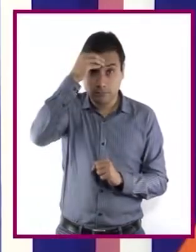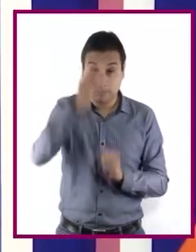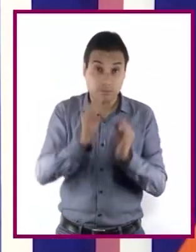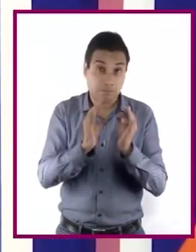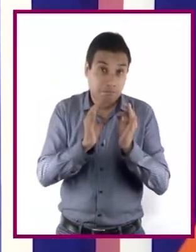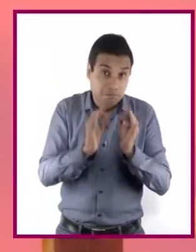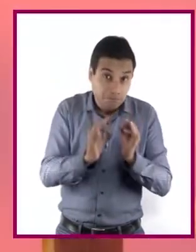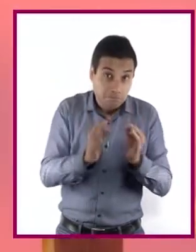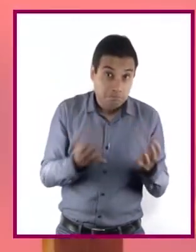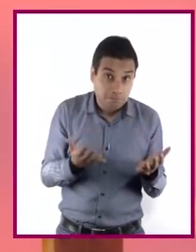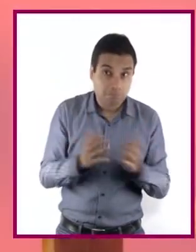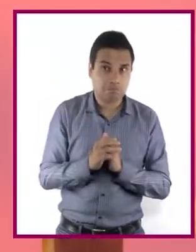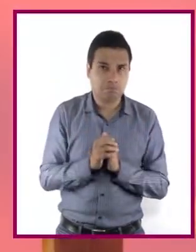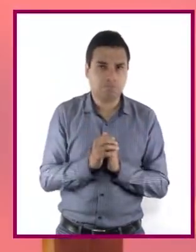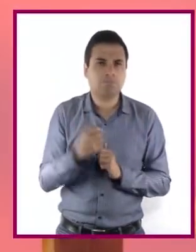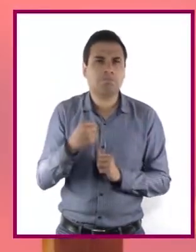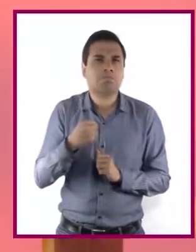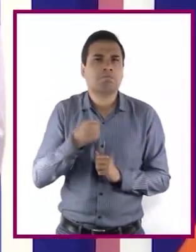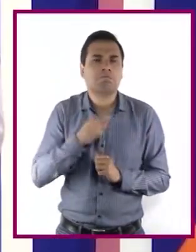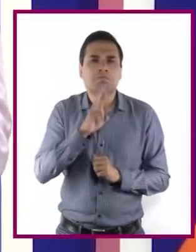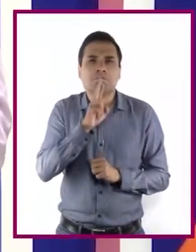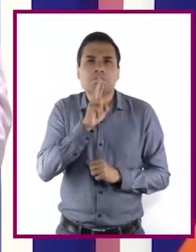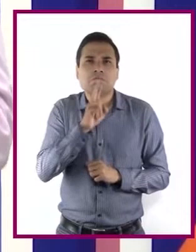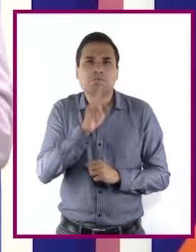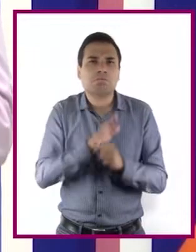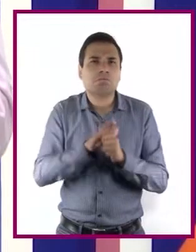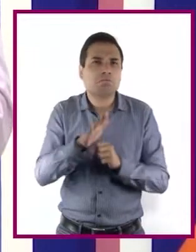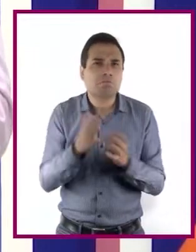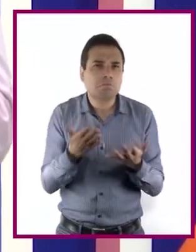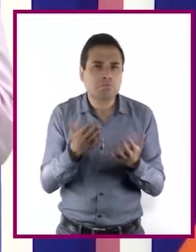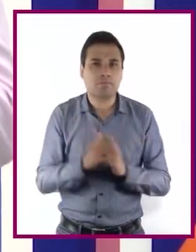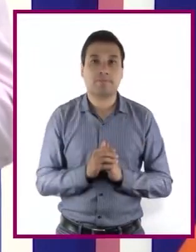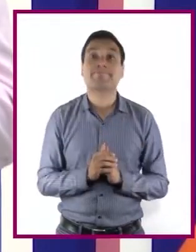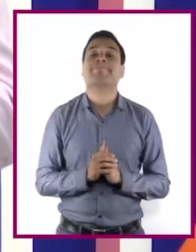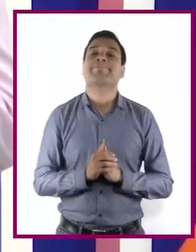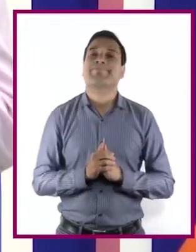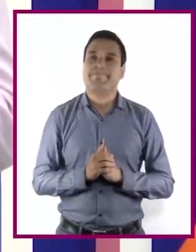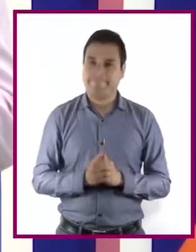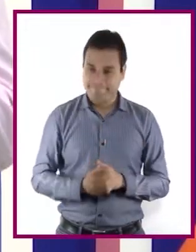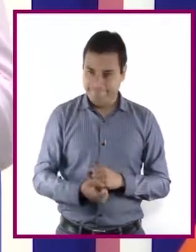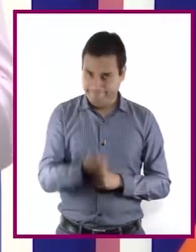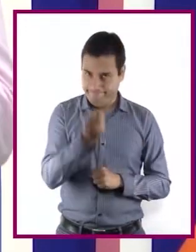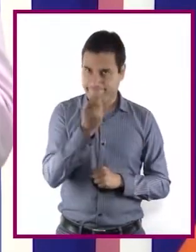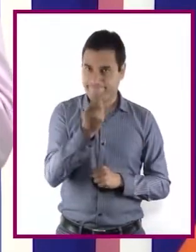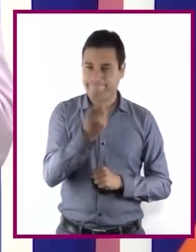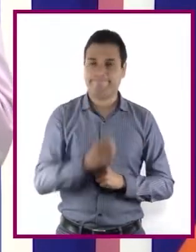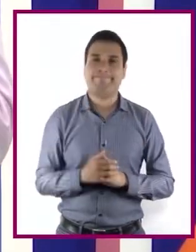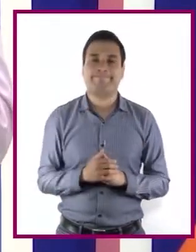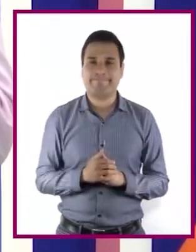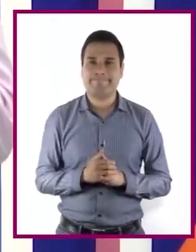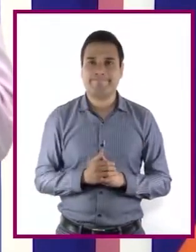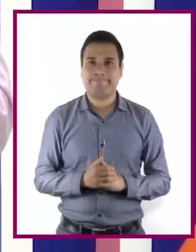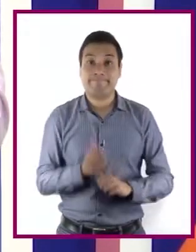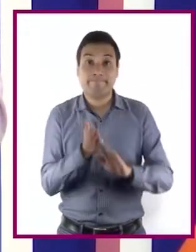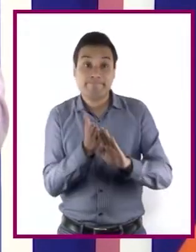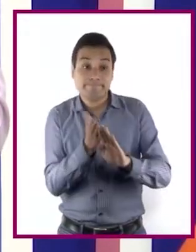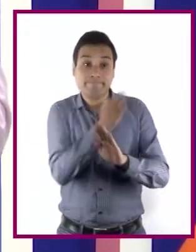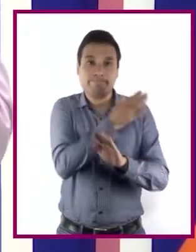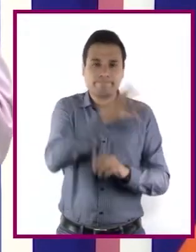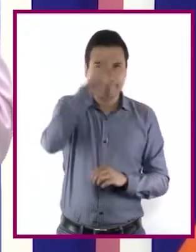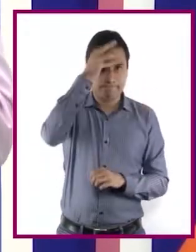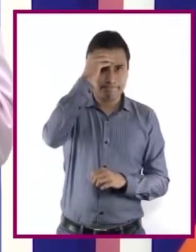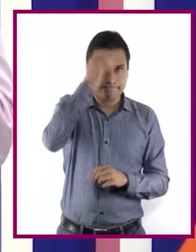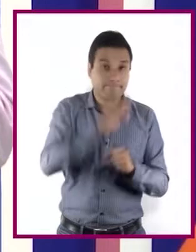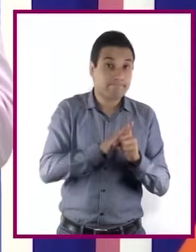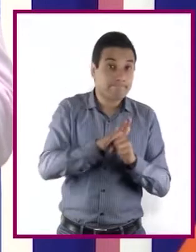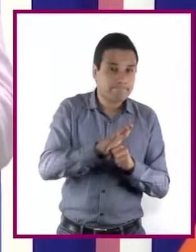a conocer las áreas en las que podamos mejorar. Efectivamente, se valora el conocimiento previo y el que se adquiere, por lo que se puede decir